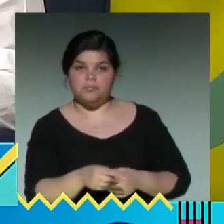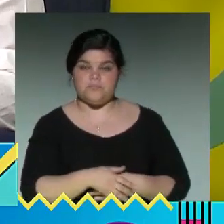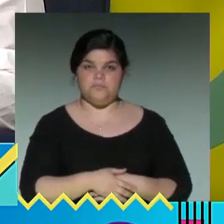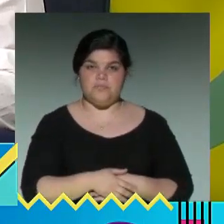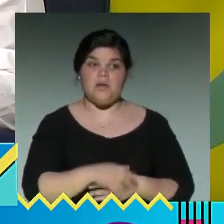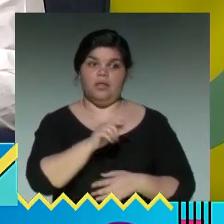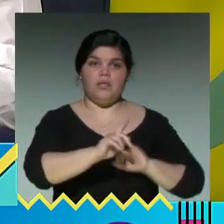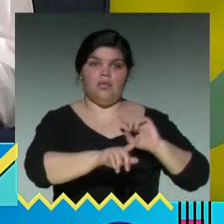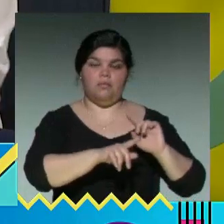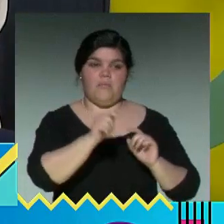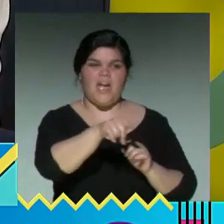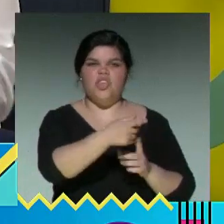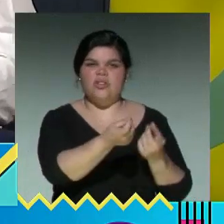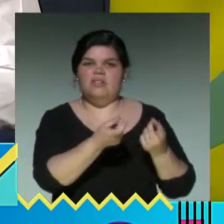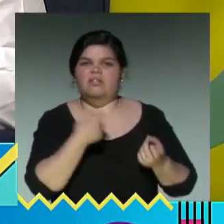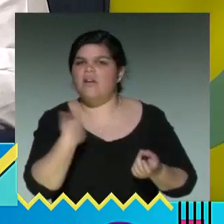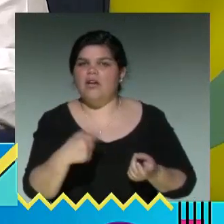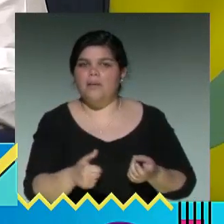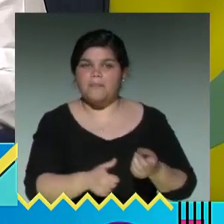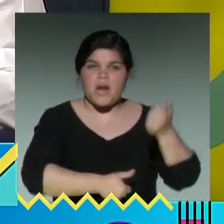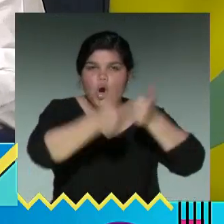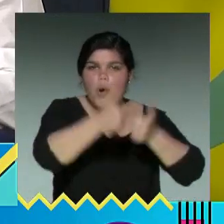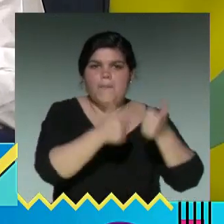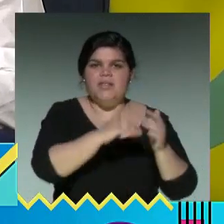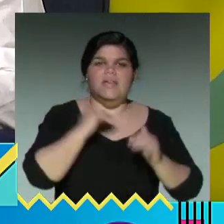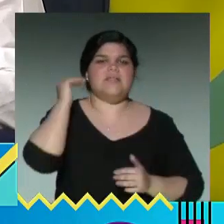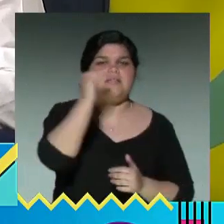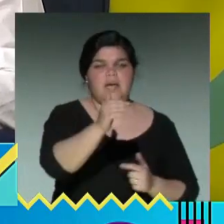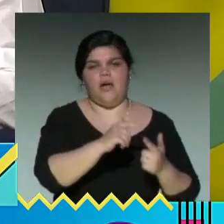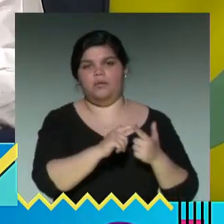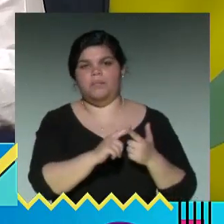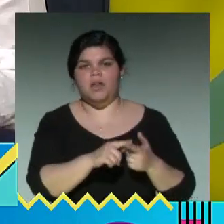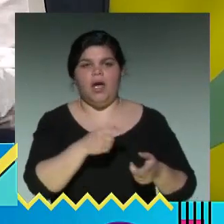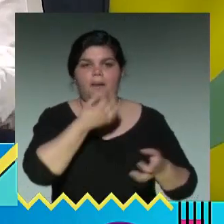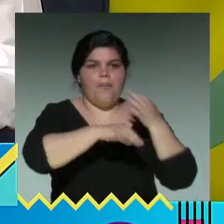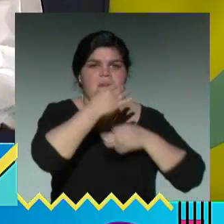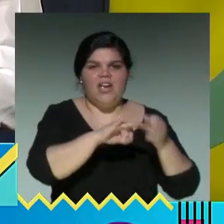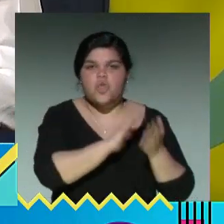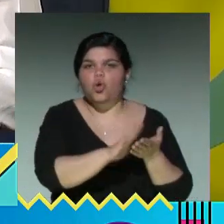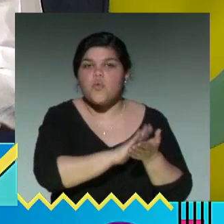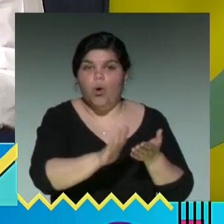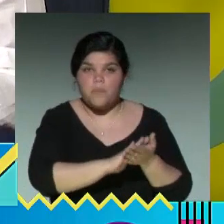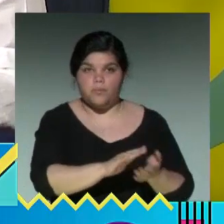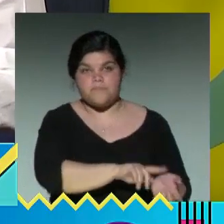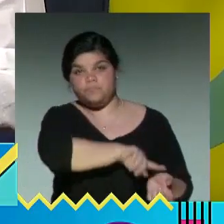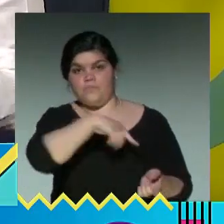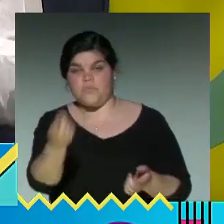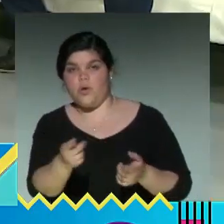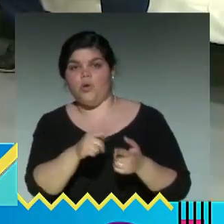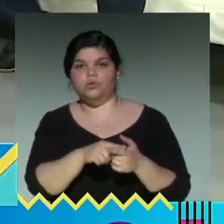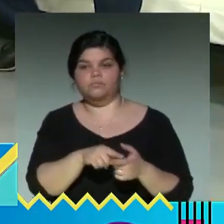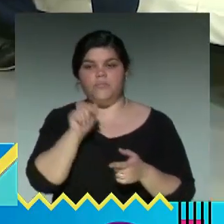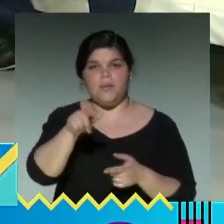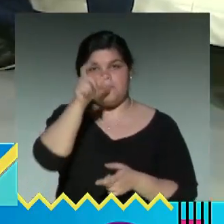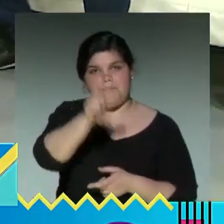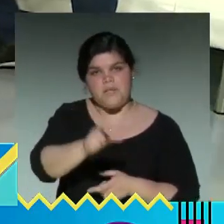lograr más competitividad, para lograr nuevos mercados. Por otro lado, podríamos pensar qué